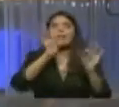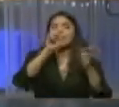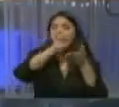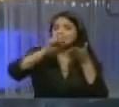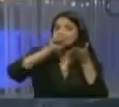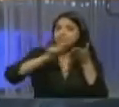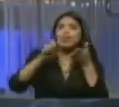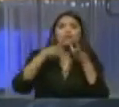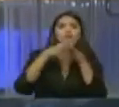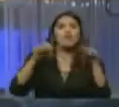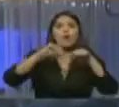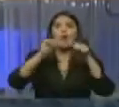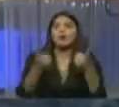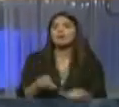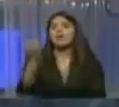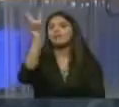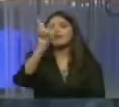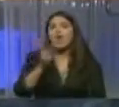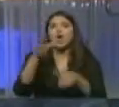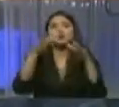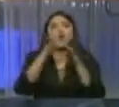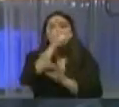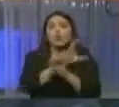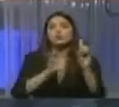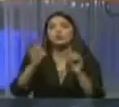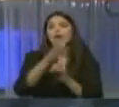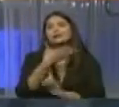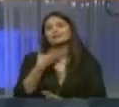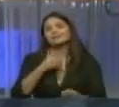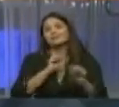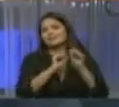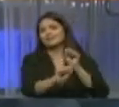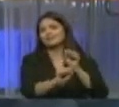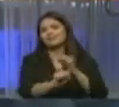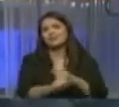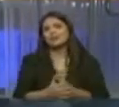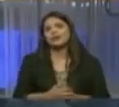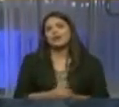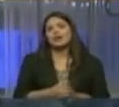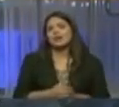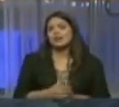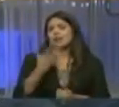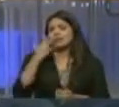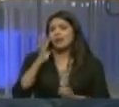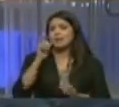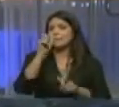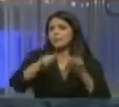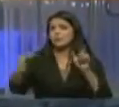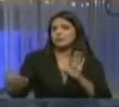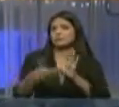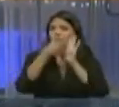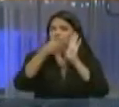todos los artistas venezolanos y movimientos culturales en repudio a estas pretensiones injerencistas.